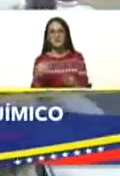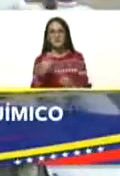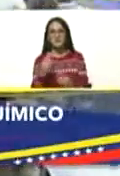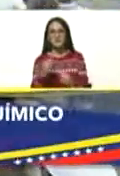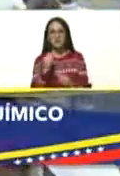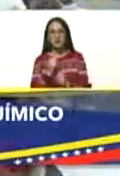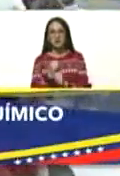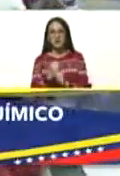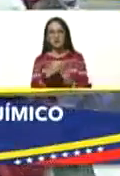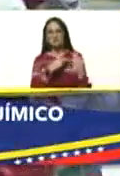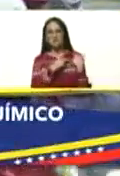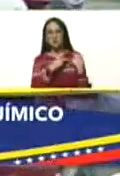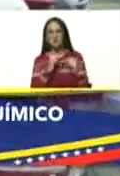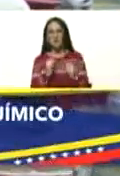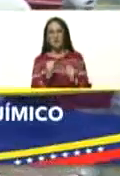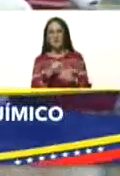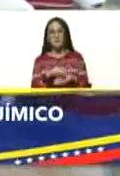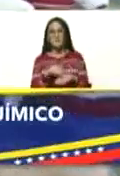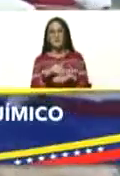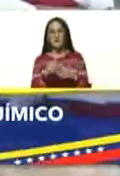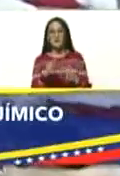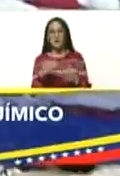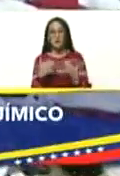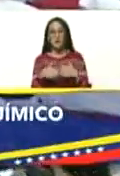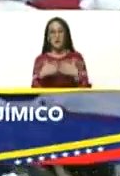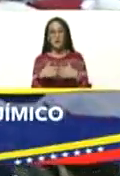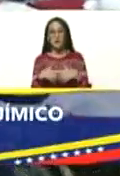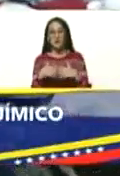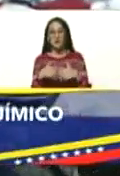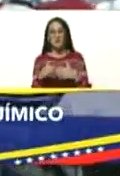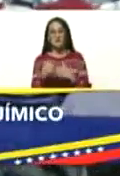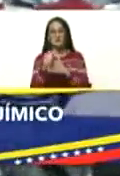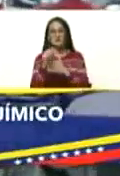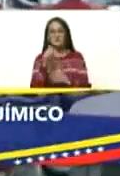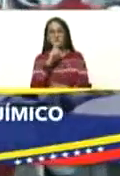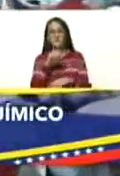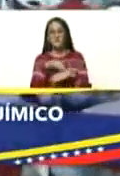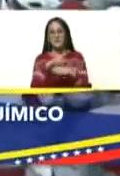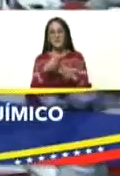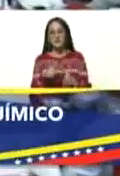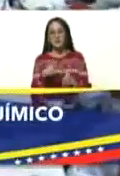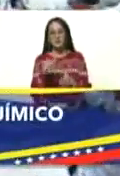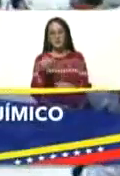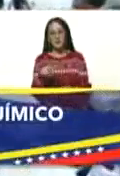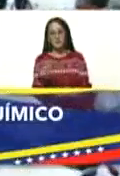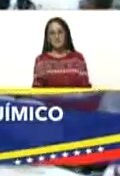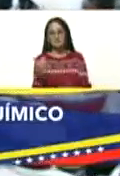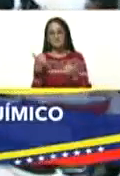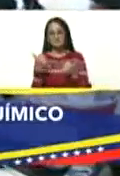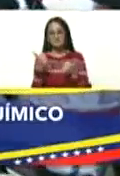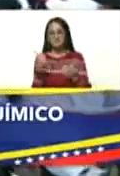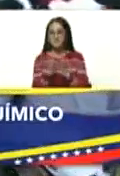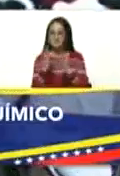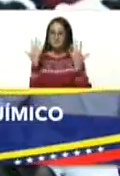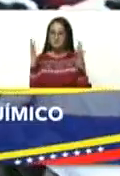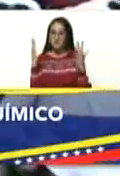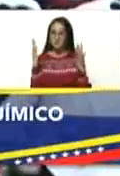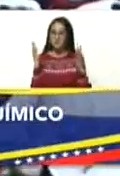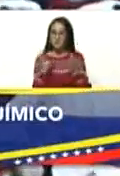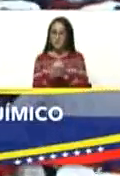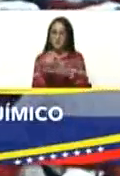trabajo titánico en el Ministerio de Industria, bajo la dirección del ministro Hipólito. Excelente, bueno, un aplauso,